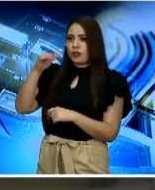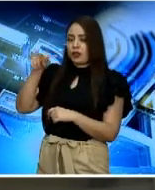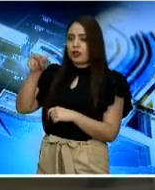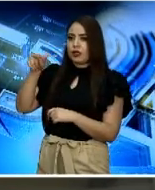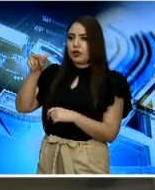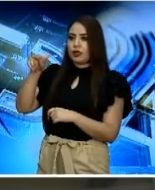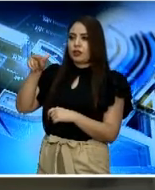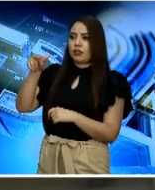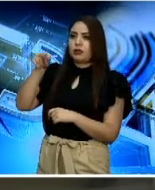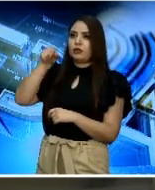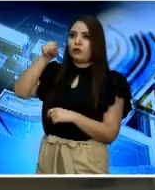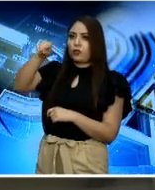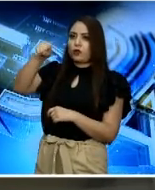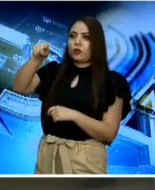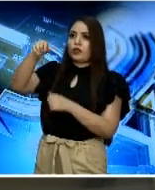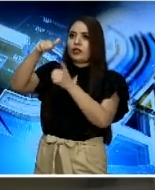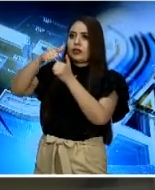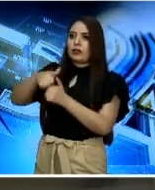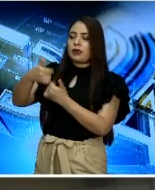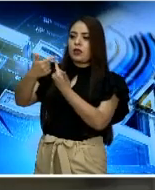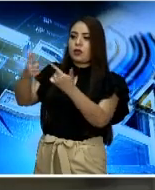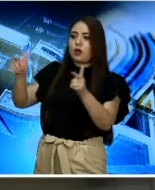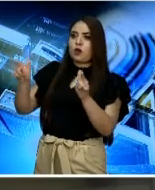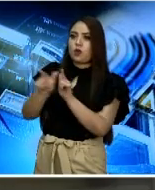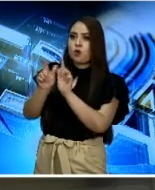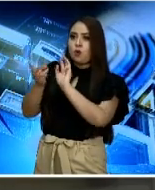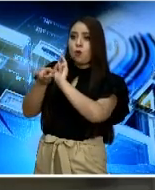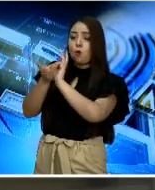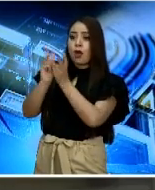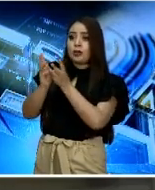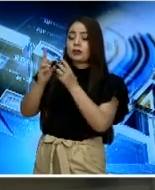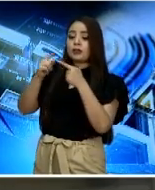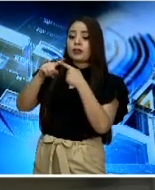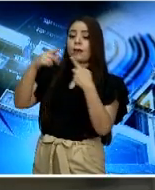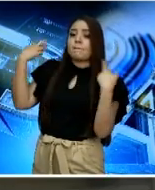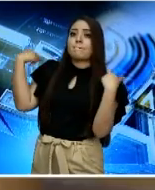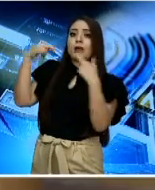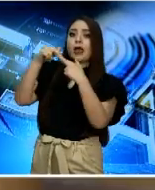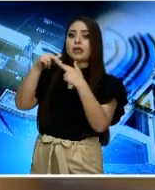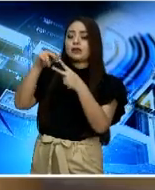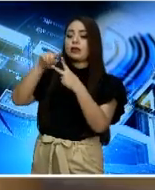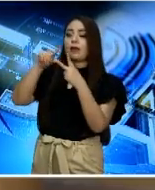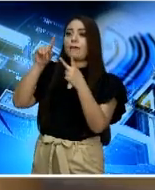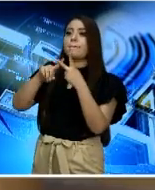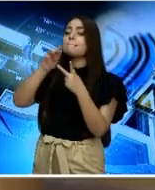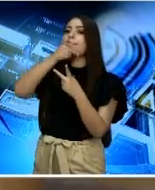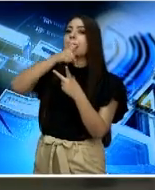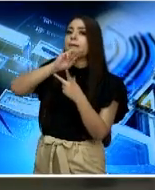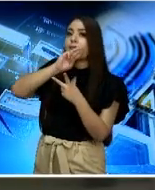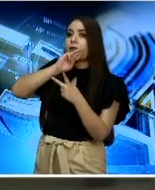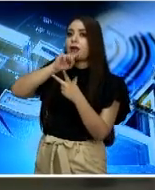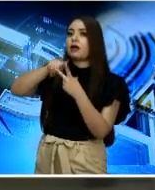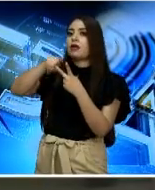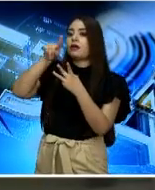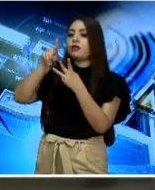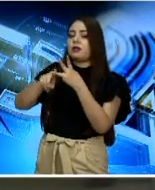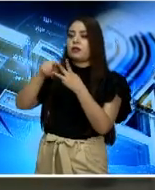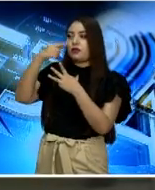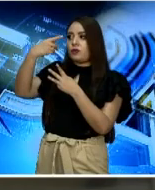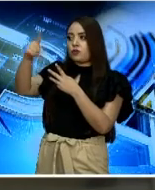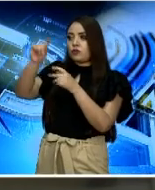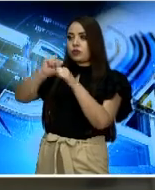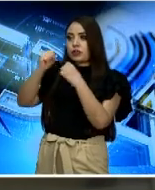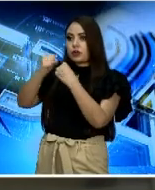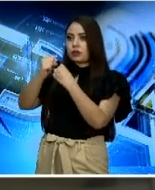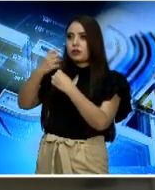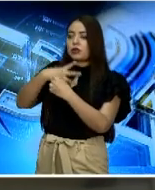de WhatsApp la maestra junto con todas las madres de familia del salón de tu hijo. ¿En qué grado